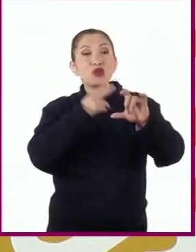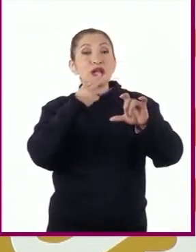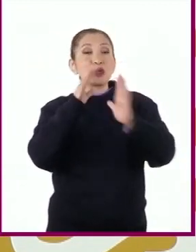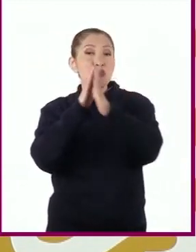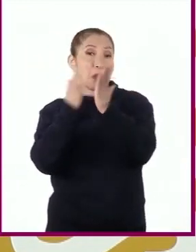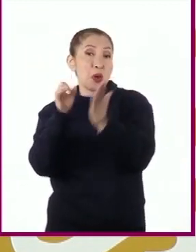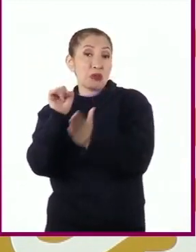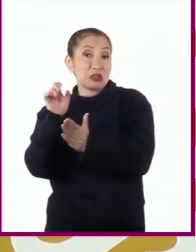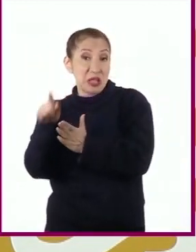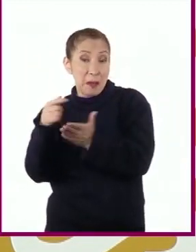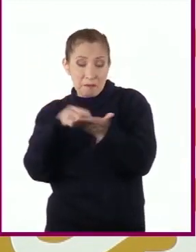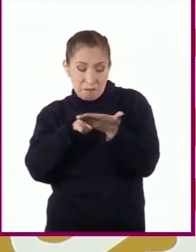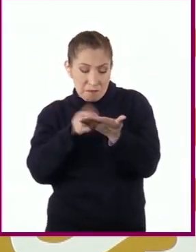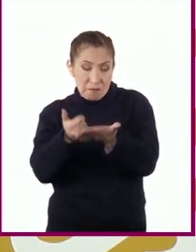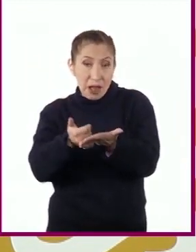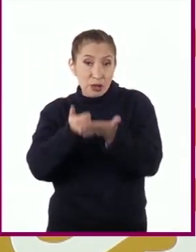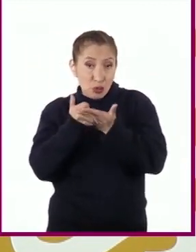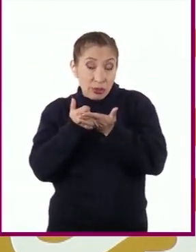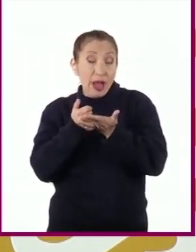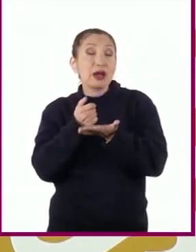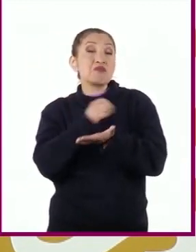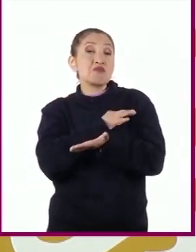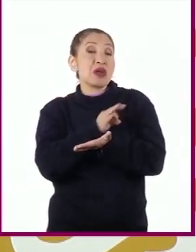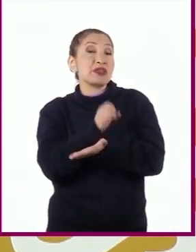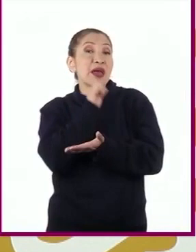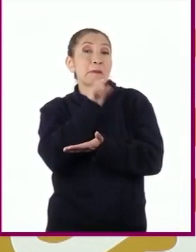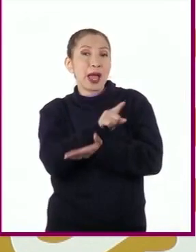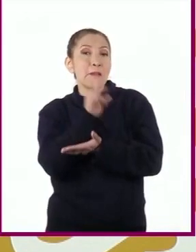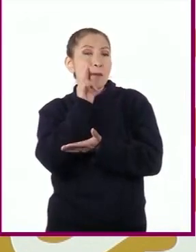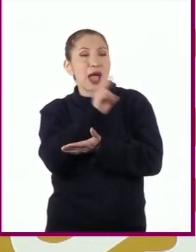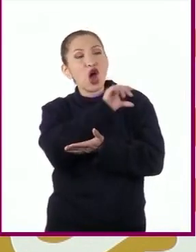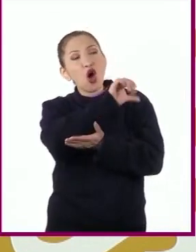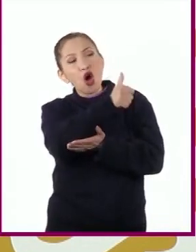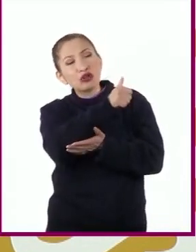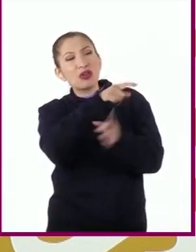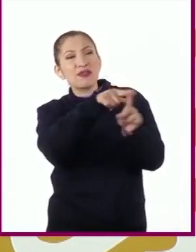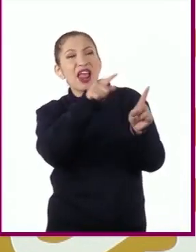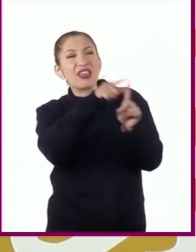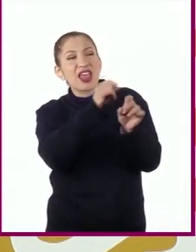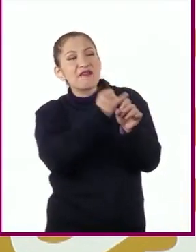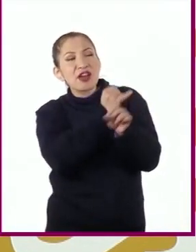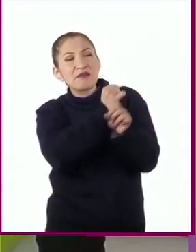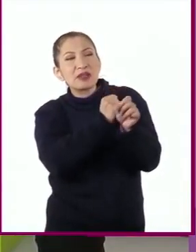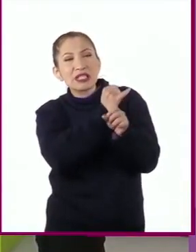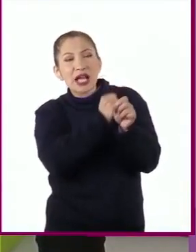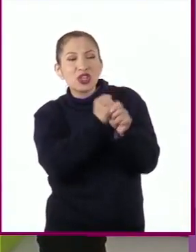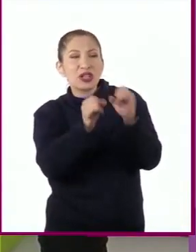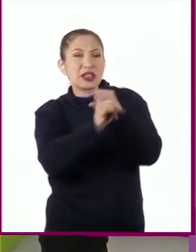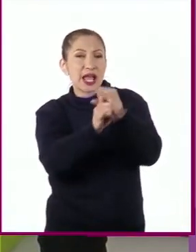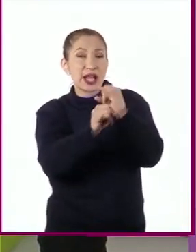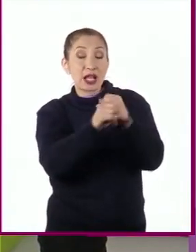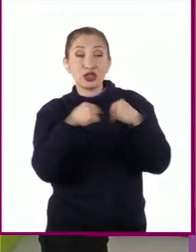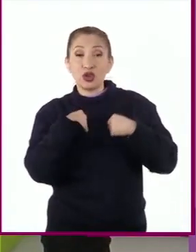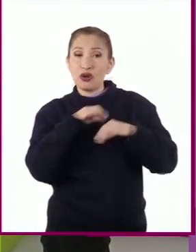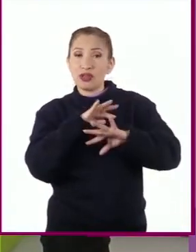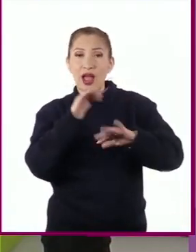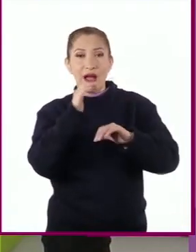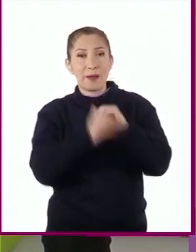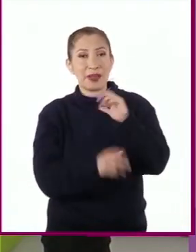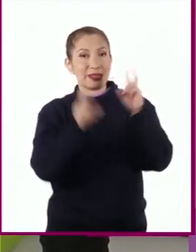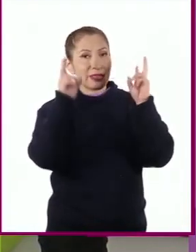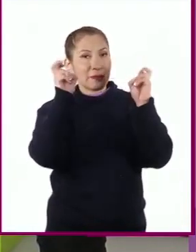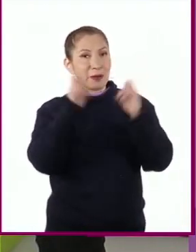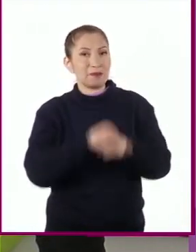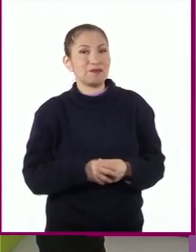libro de texto y, si es posible, consulten fuentes confiables de Internet. De mi parte, es todo sobre el